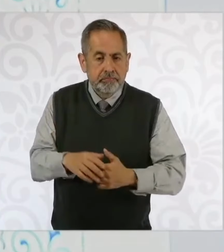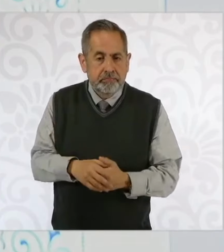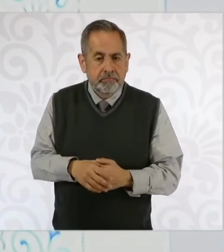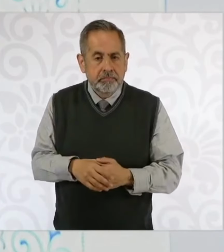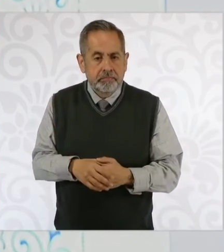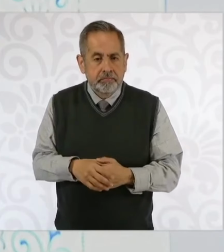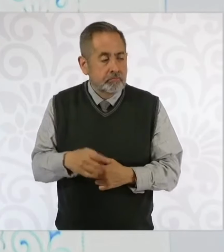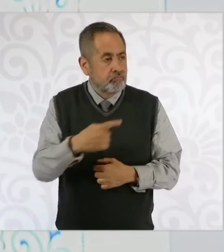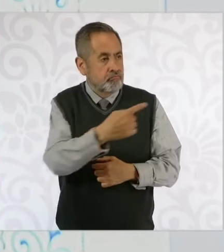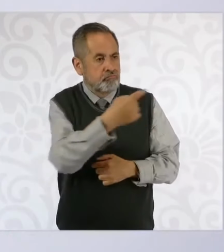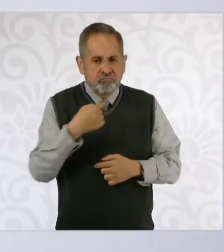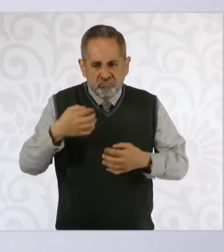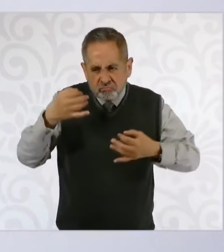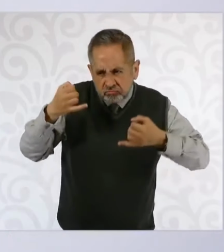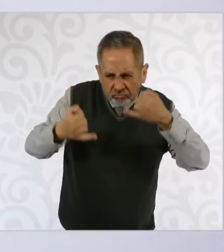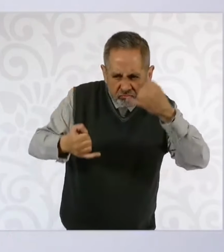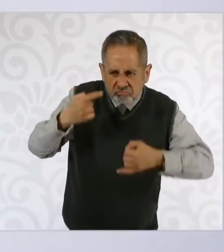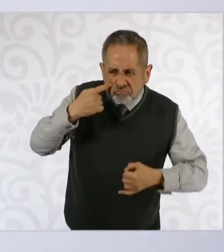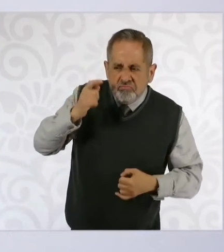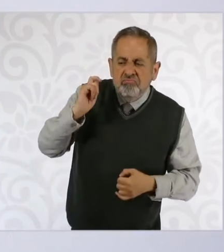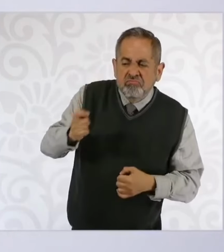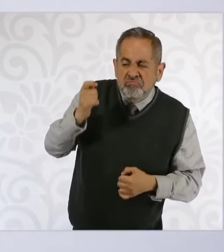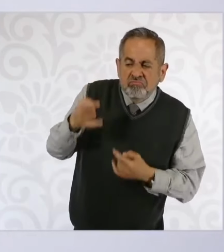nos juzga el pueblo y la historia.